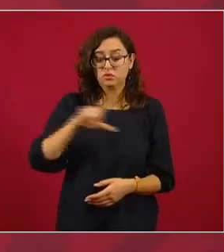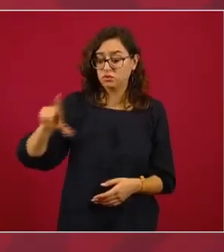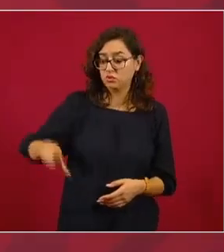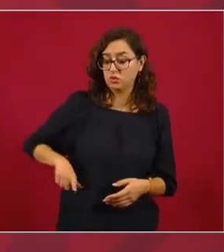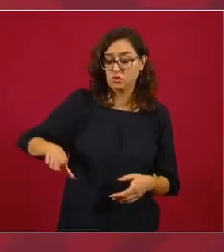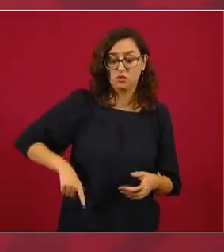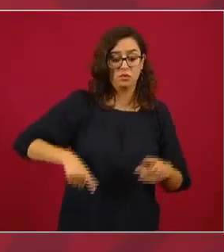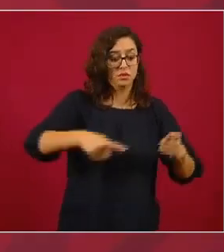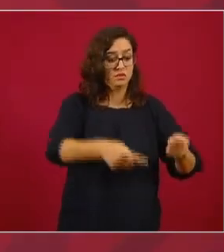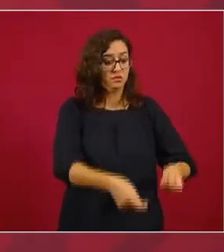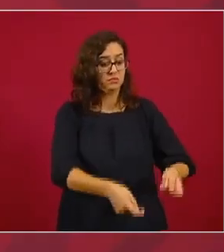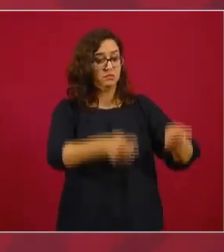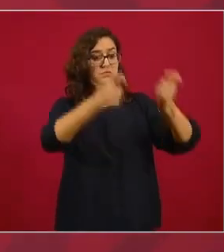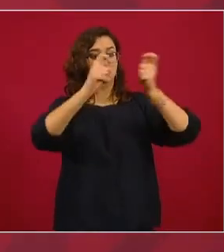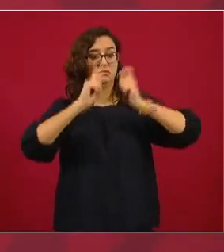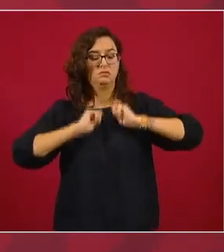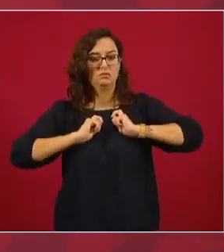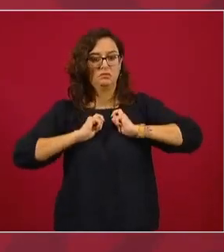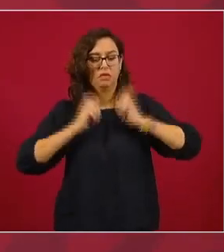muy debilitado